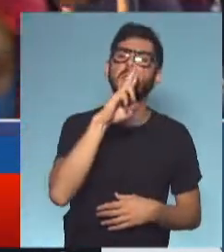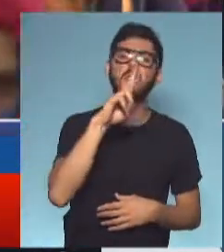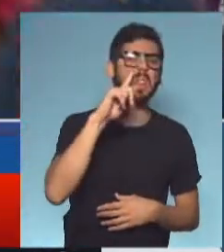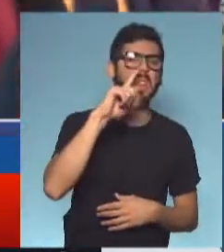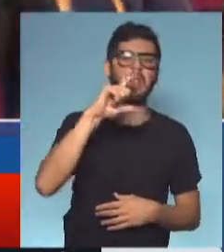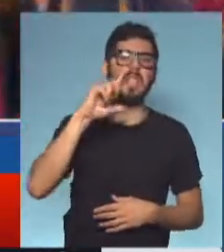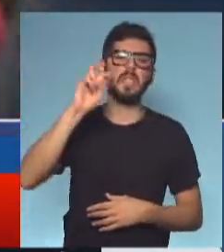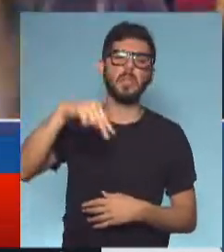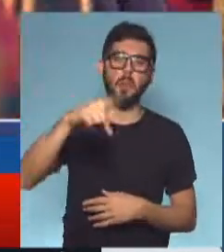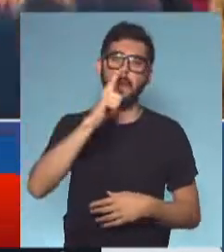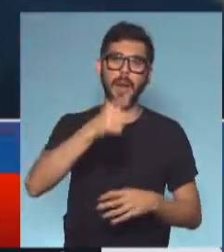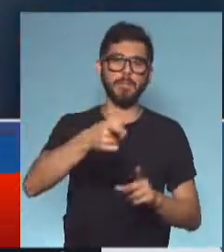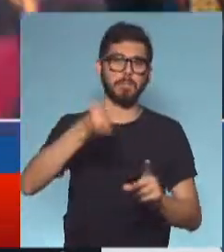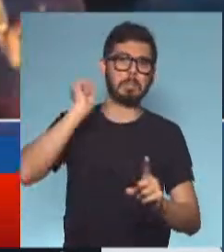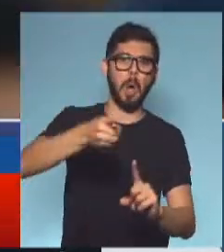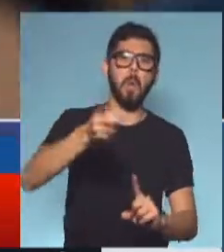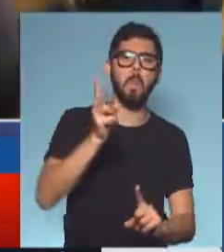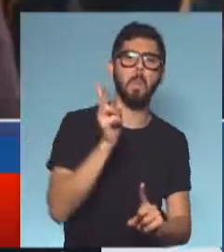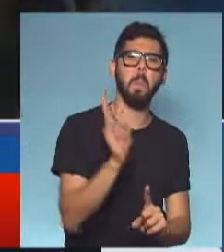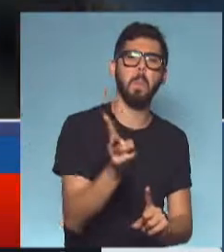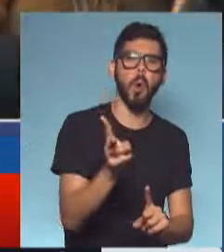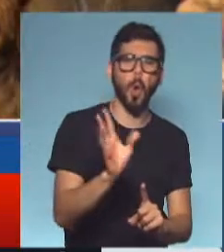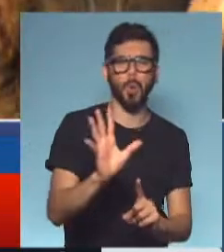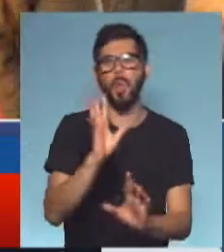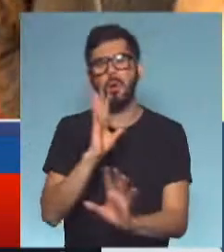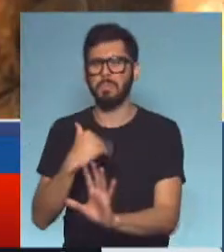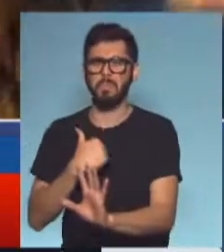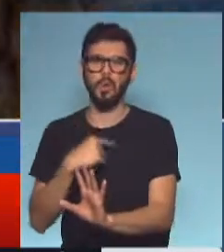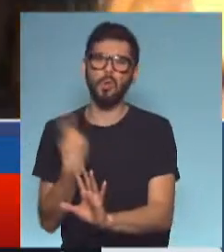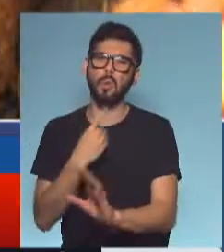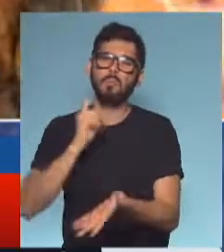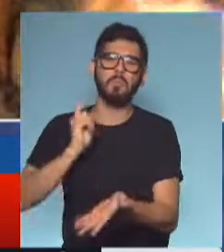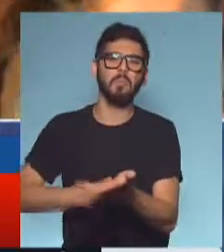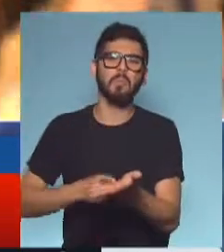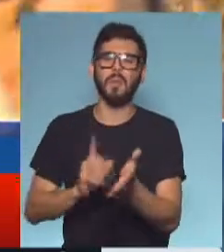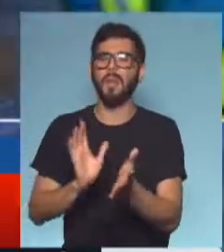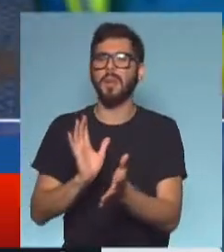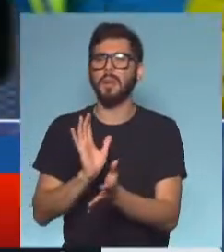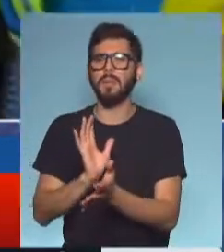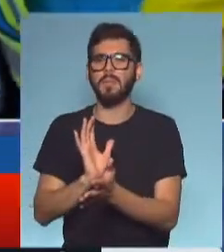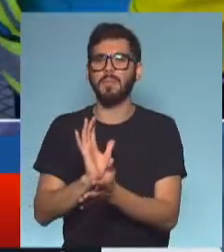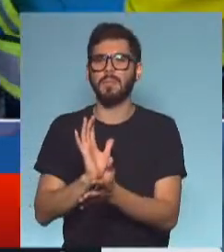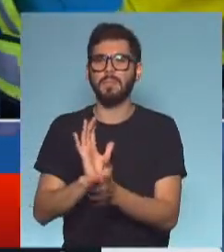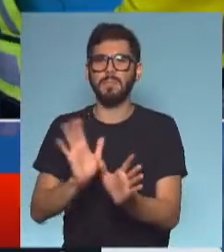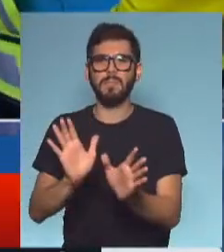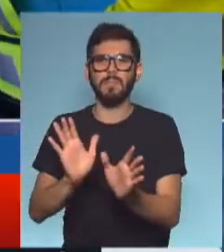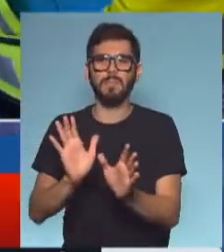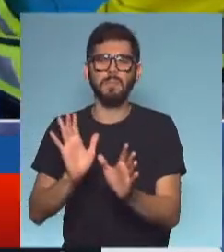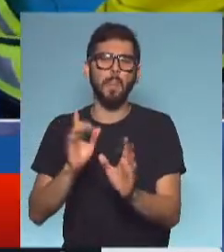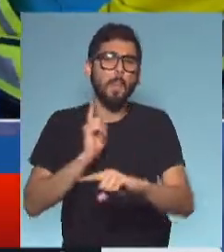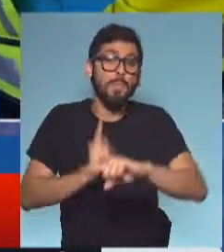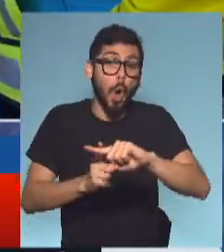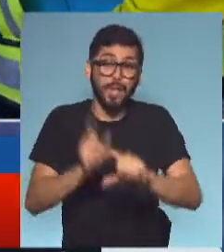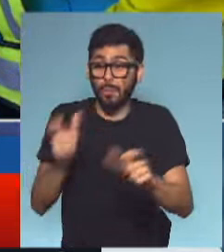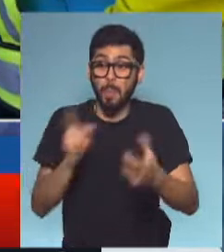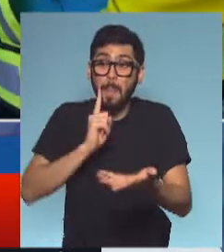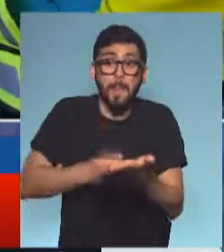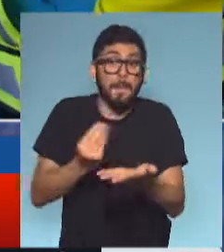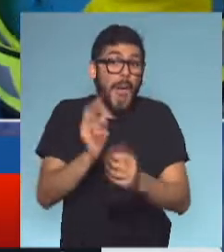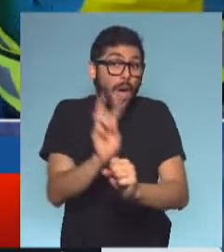una connotación negativa Sí. respecto de lo que estamos haciendo, y lo que estamos haciendo es absolutamente en positivo. Estamos cuidando a la gente para que